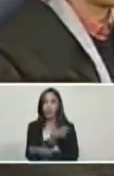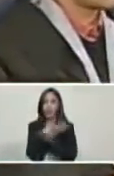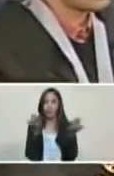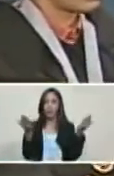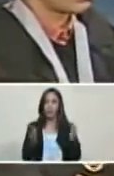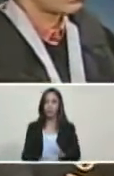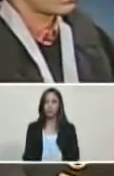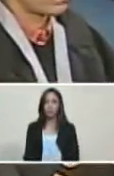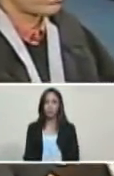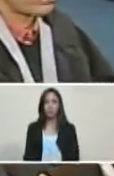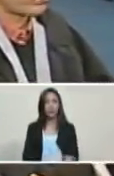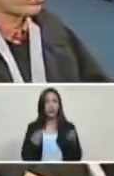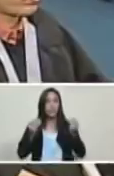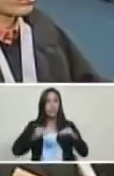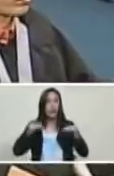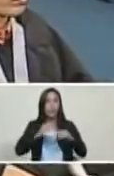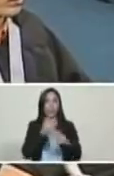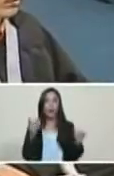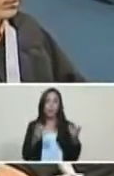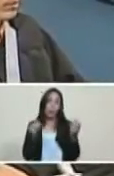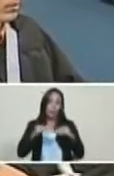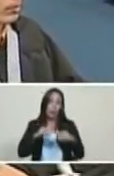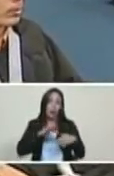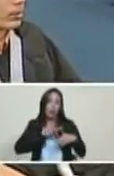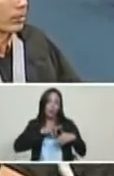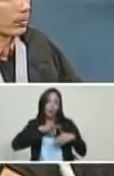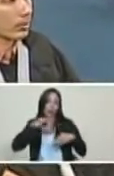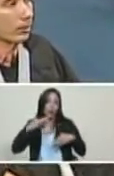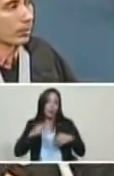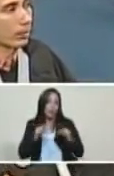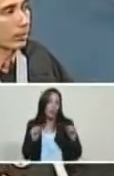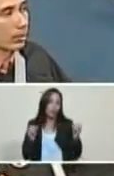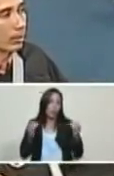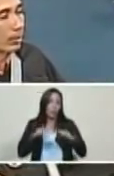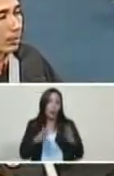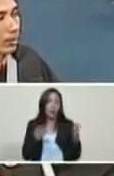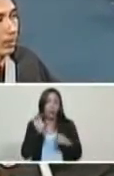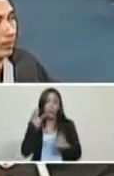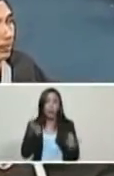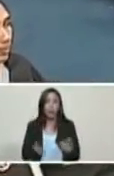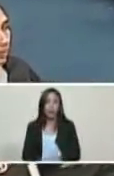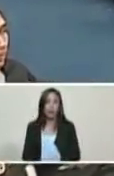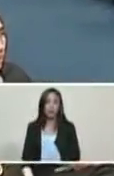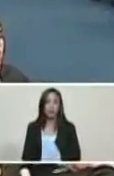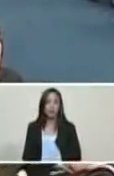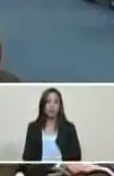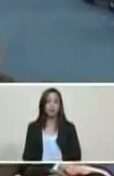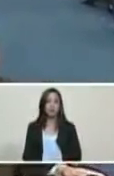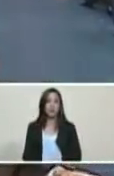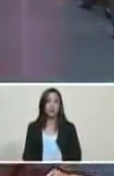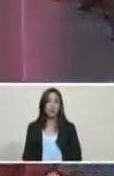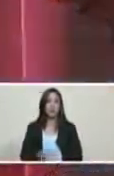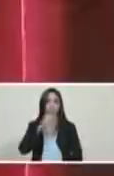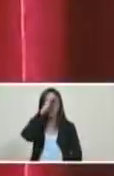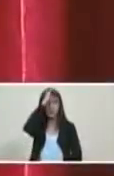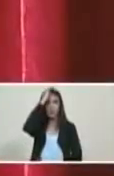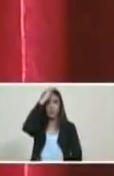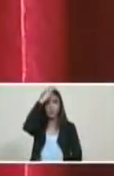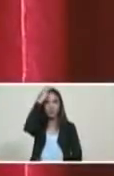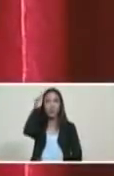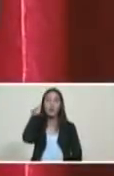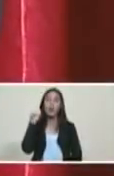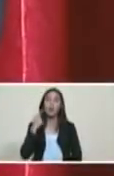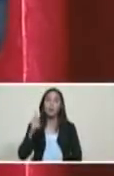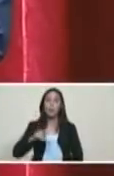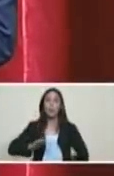Y creemos un poquito más allá en la fuerza espiritual de nuestros países, de nuestras regiones, en el tambor africano